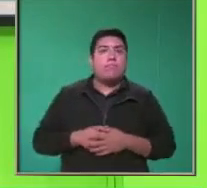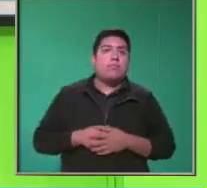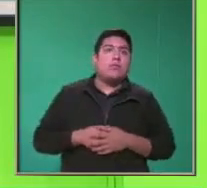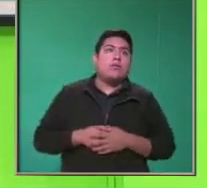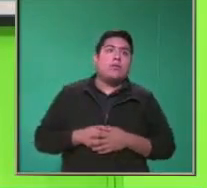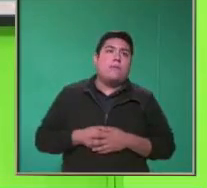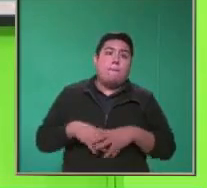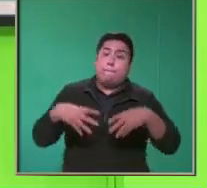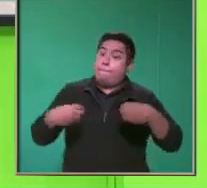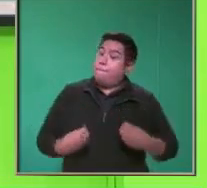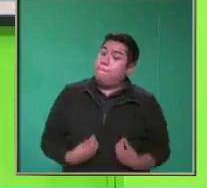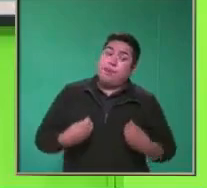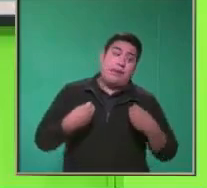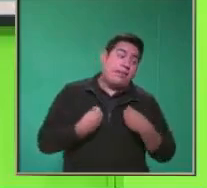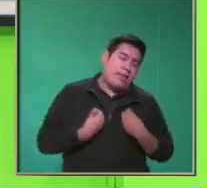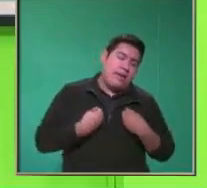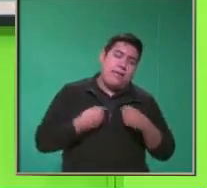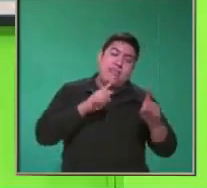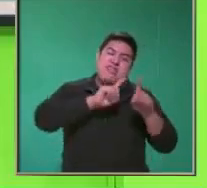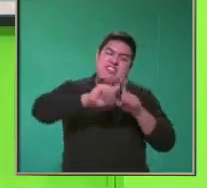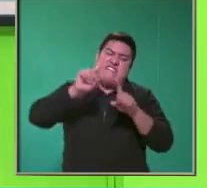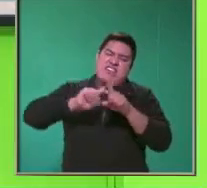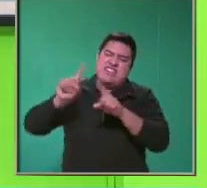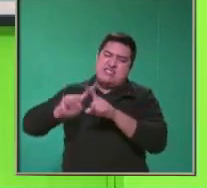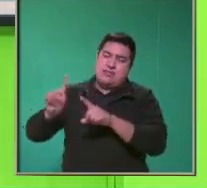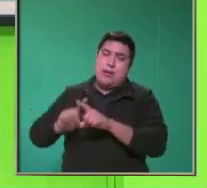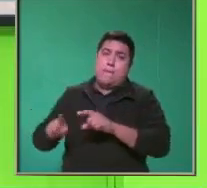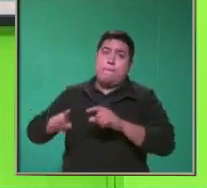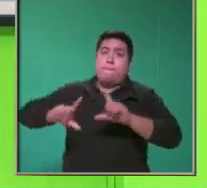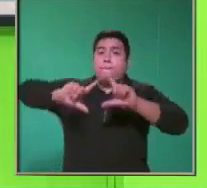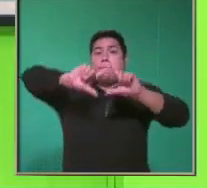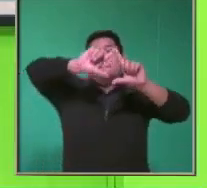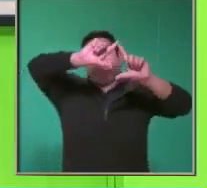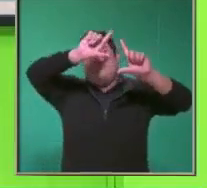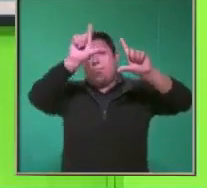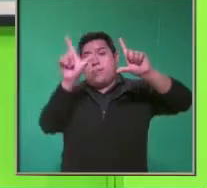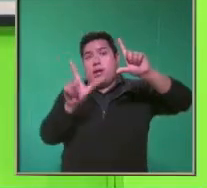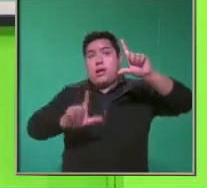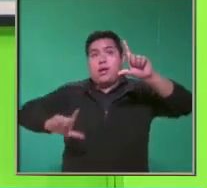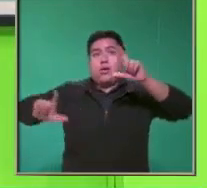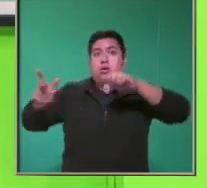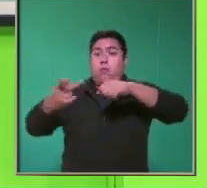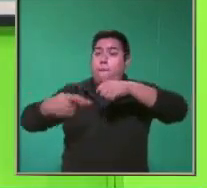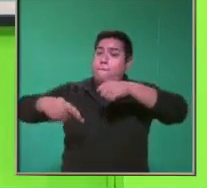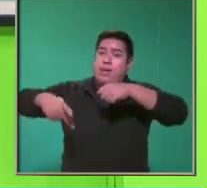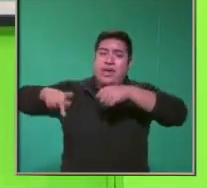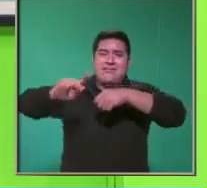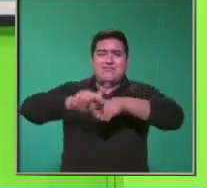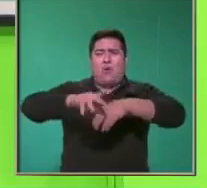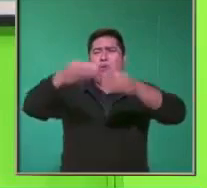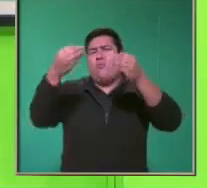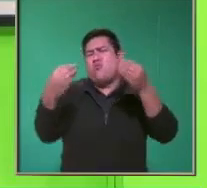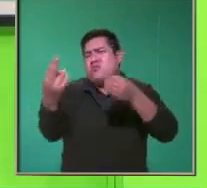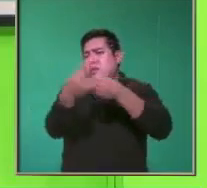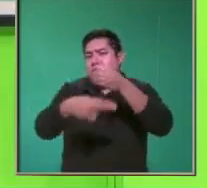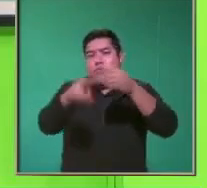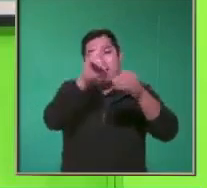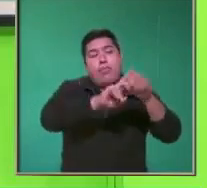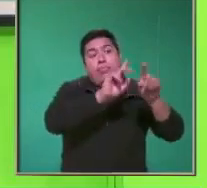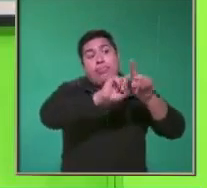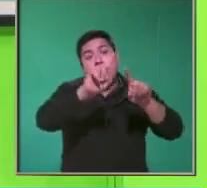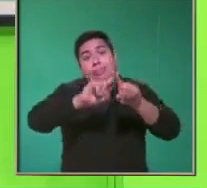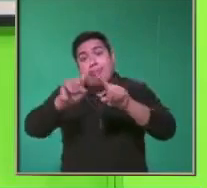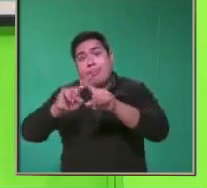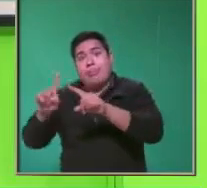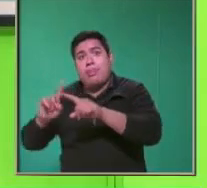de vida. Biodiversidad. México es uno de los países megadiversos del mundo. Somos un país con